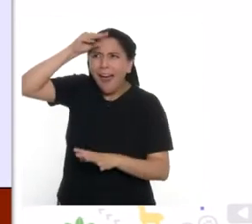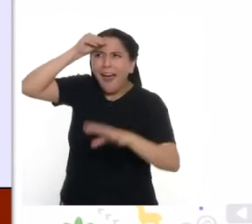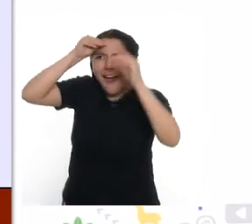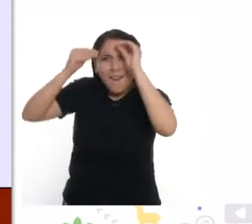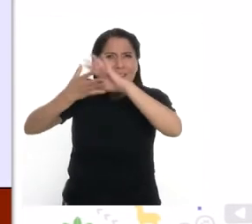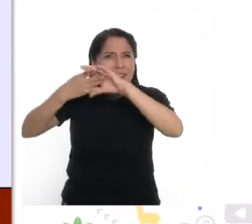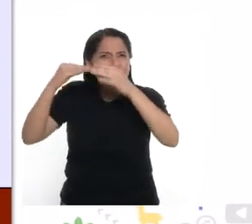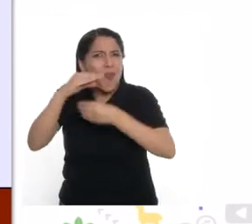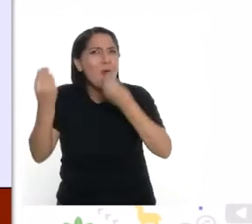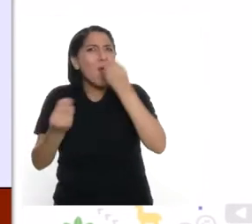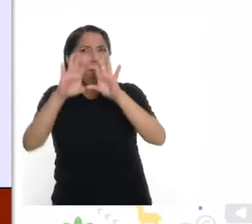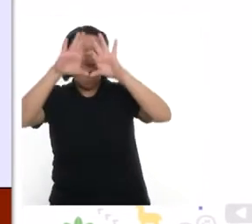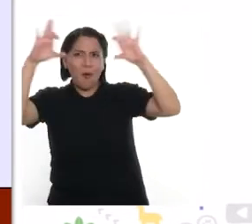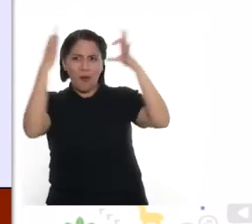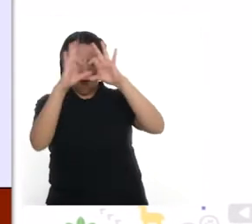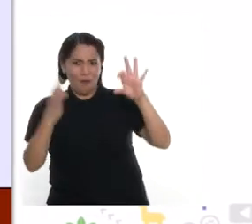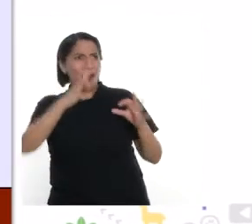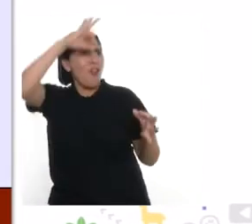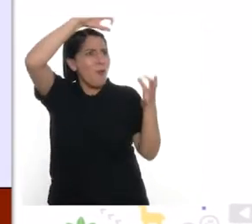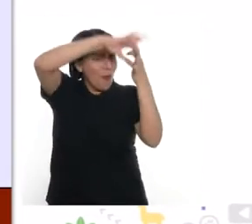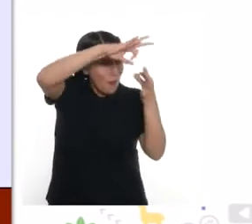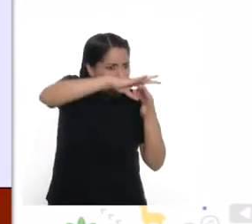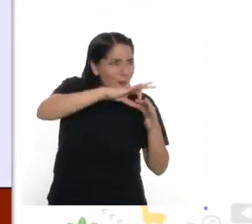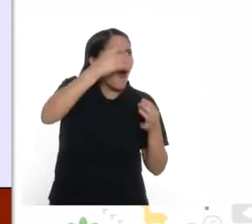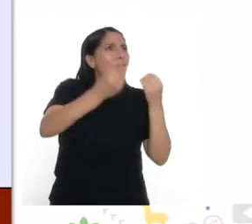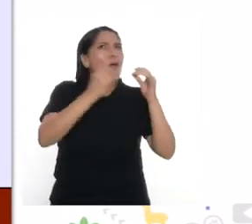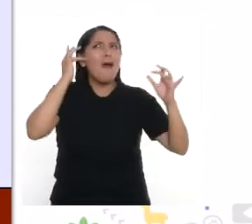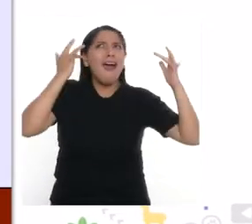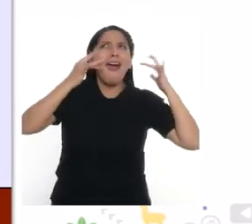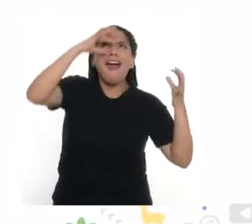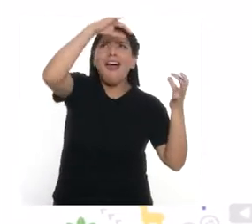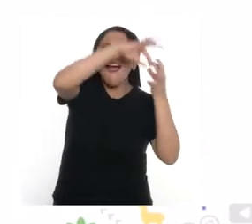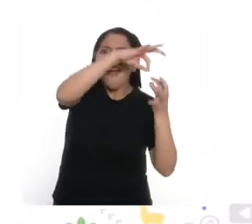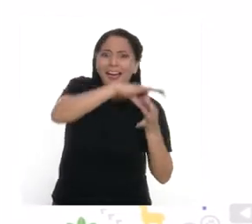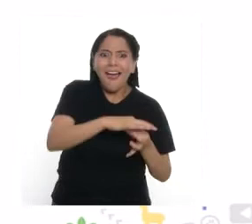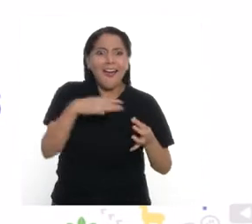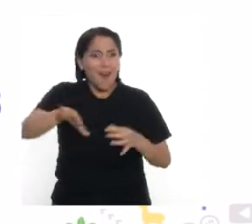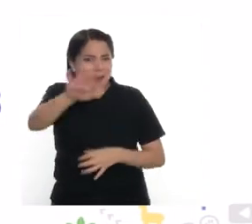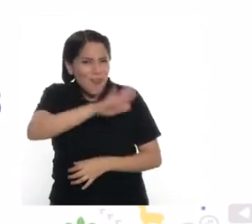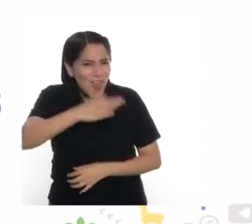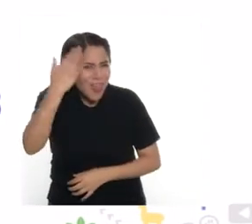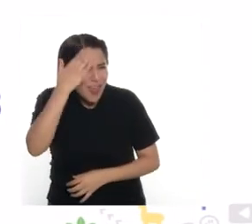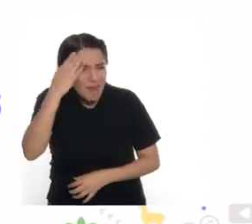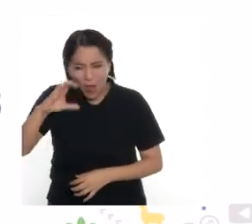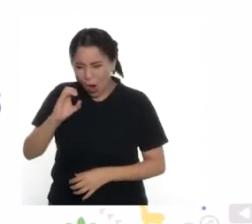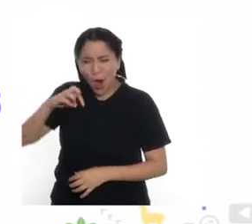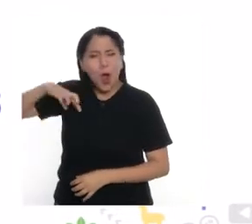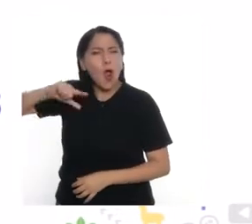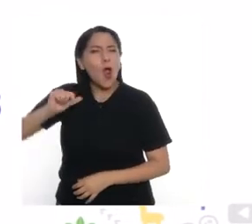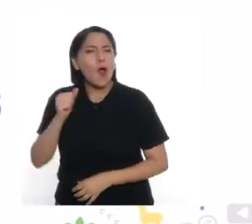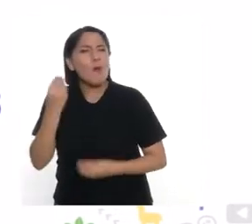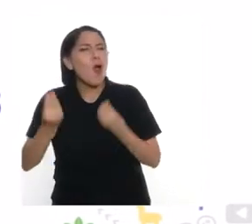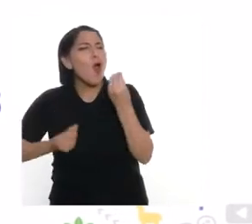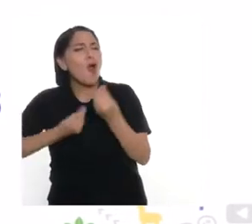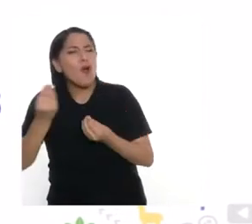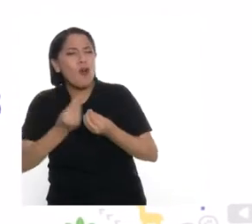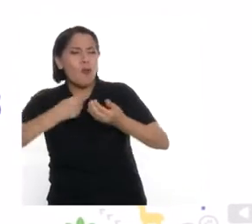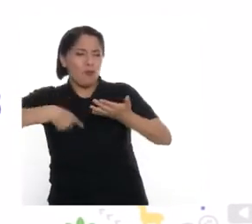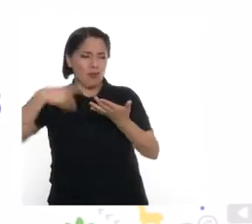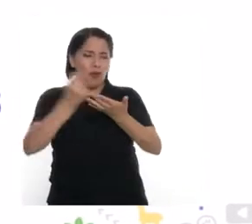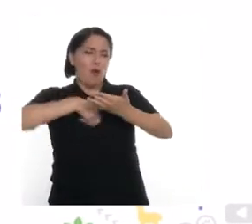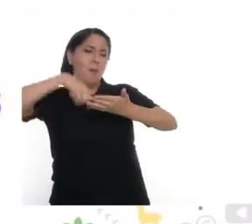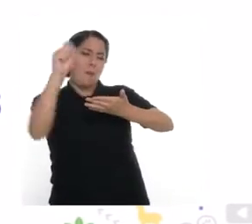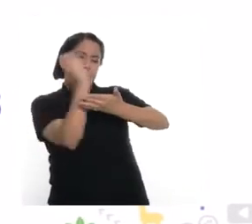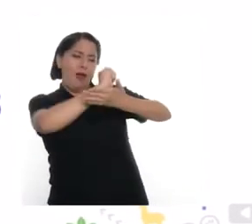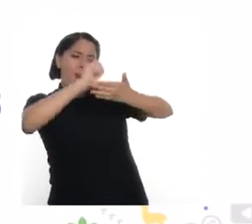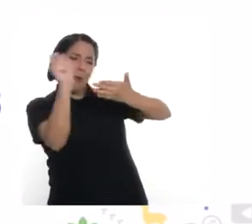una historia con el uso de las rimas y las sonoridades que aportaban. ¿Sabías que la copla, forma de composición